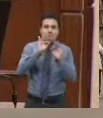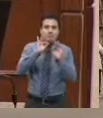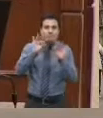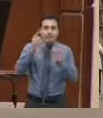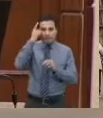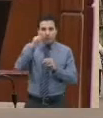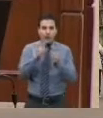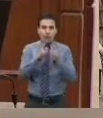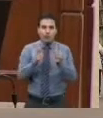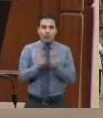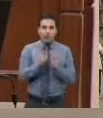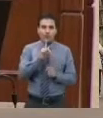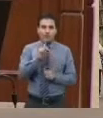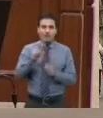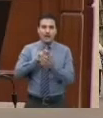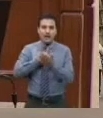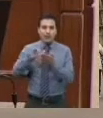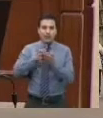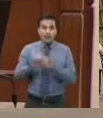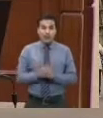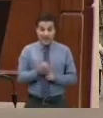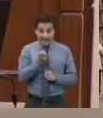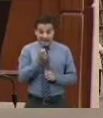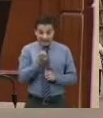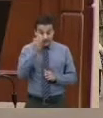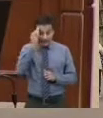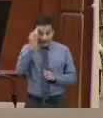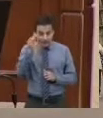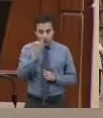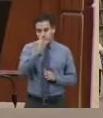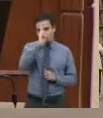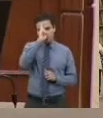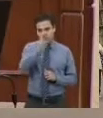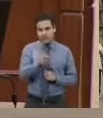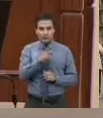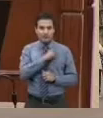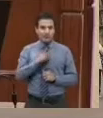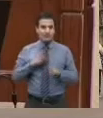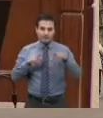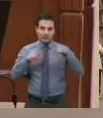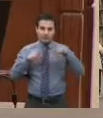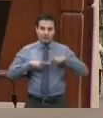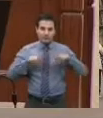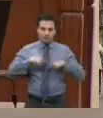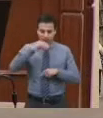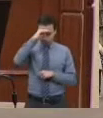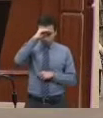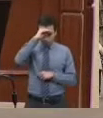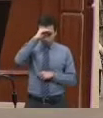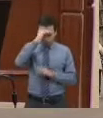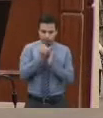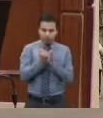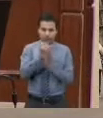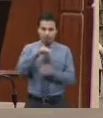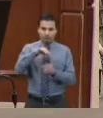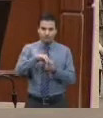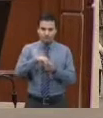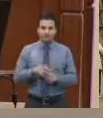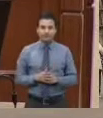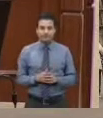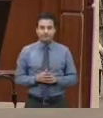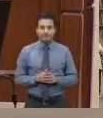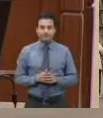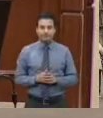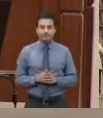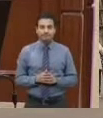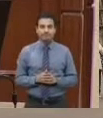dicho partido político en un periodo de reflexión en el que está prohibido difundir cualquier tipo de propaganda electoral. En